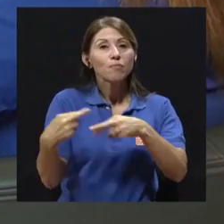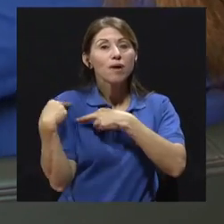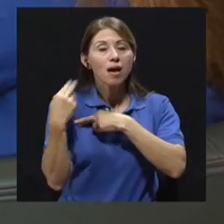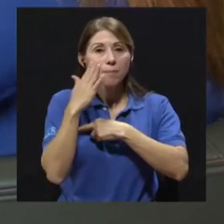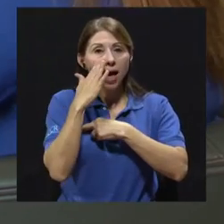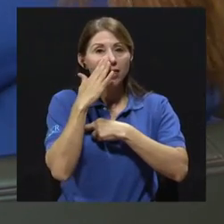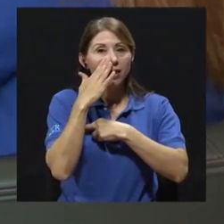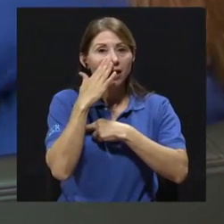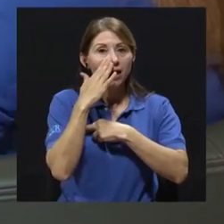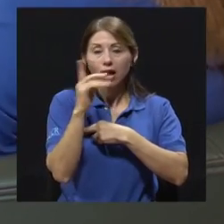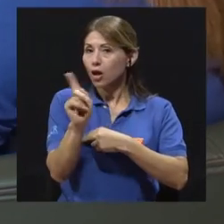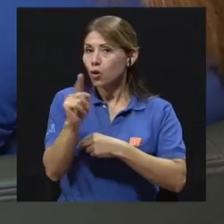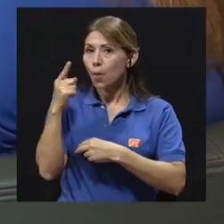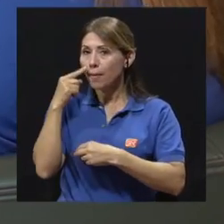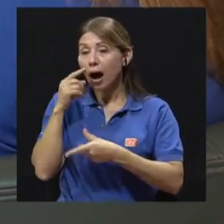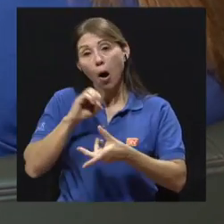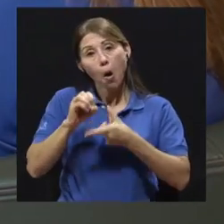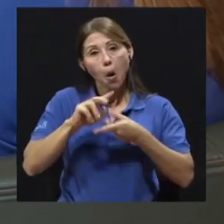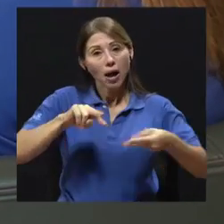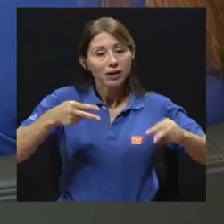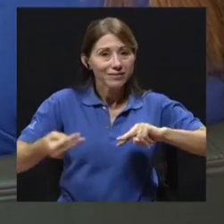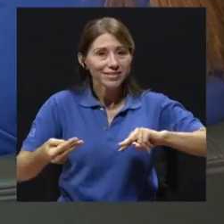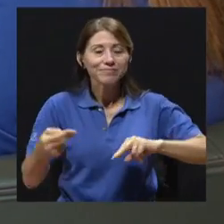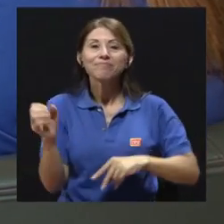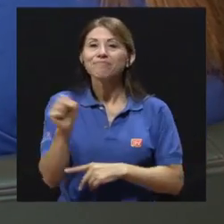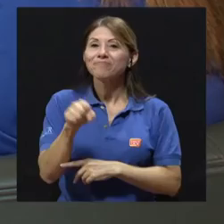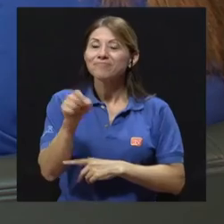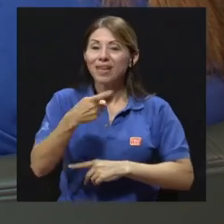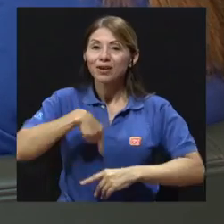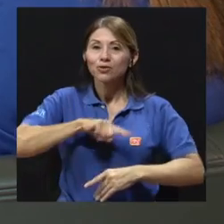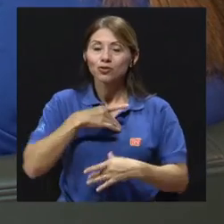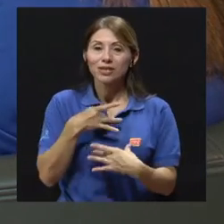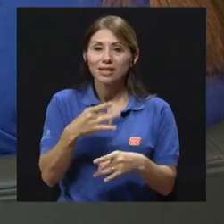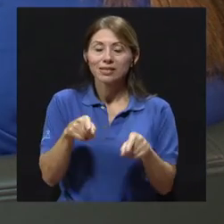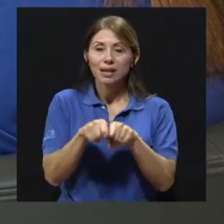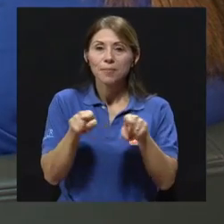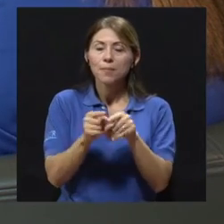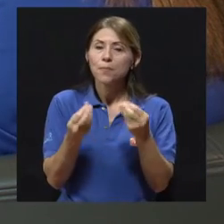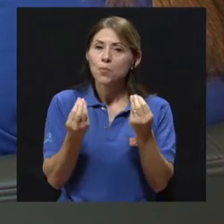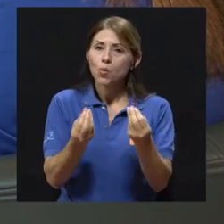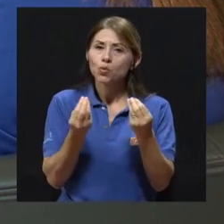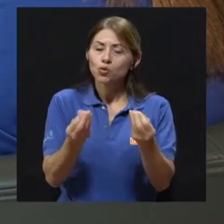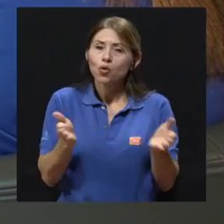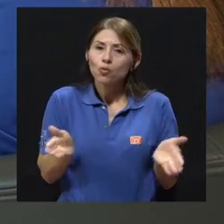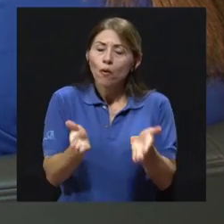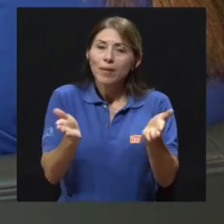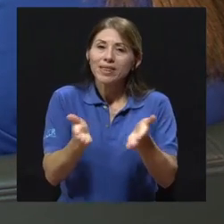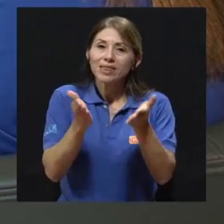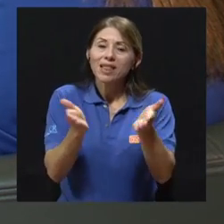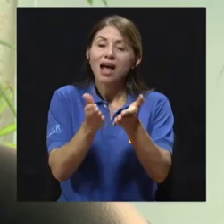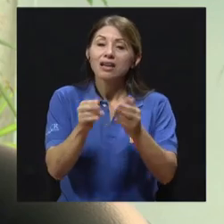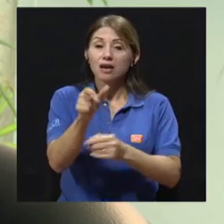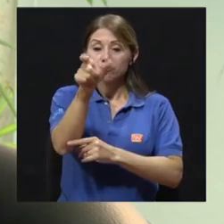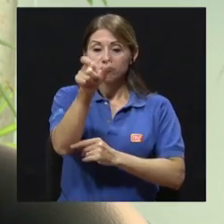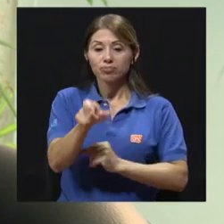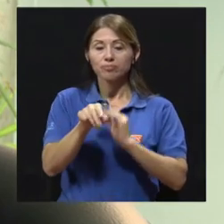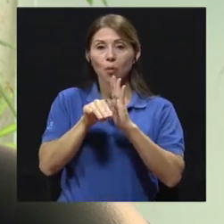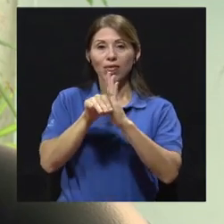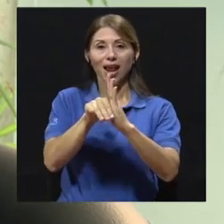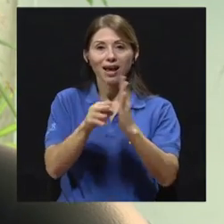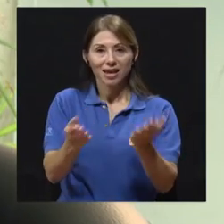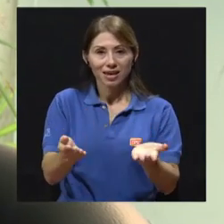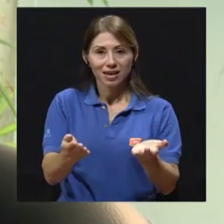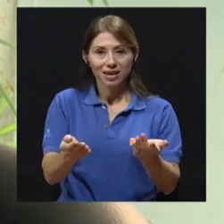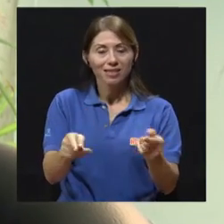o es responsabilidad del padre y no de la madre, sí, ¿verdad? Viceversa. Sí, sí. Otra cosa que nos interesa mucho como fomentar es el modelaje.